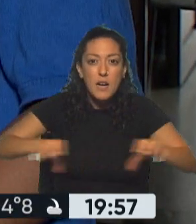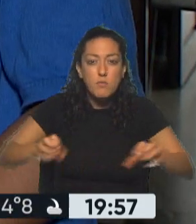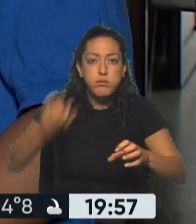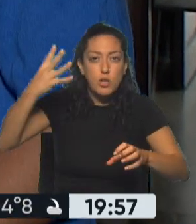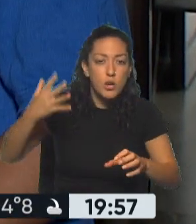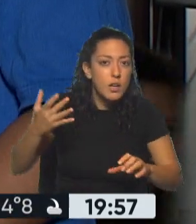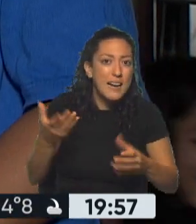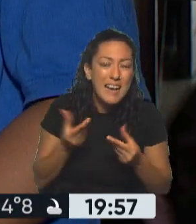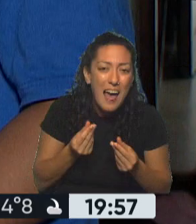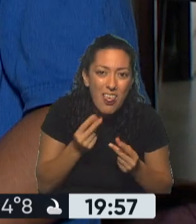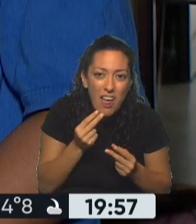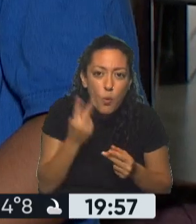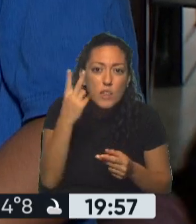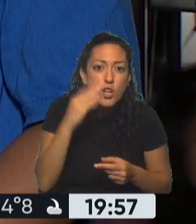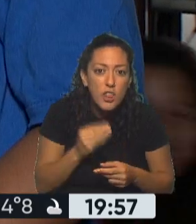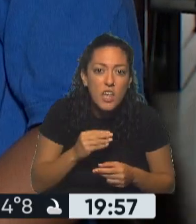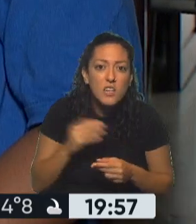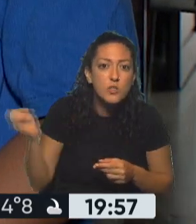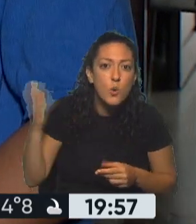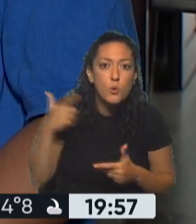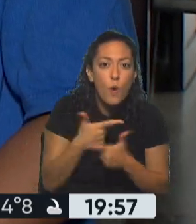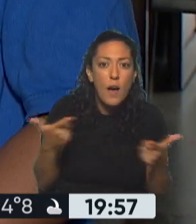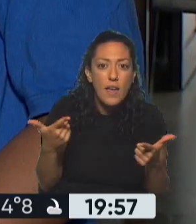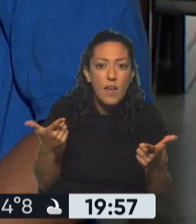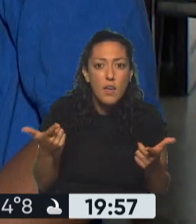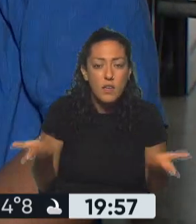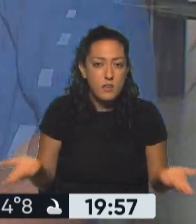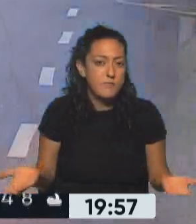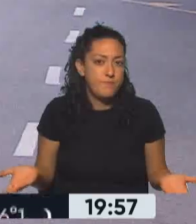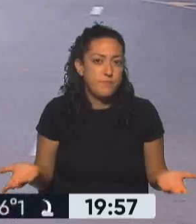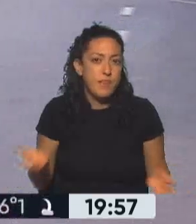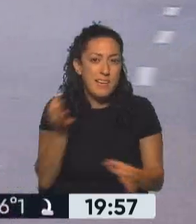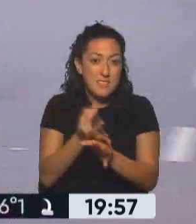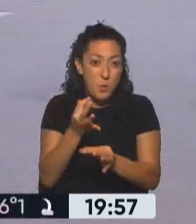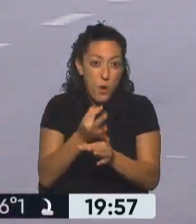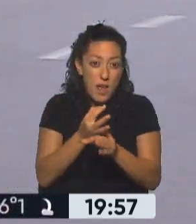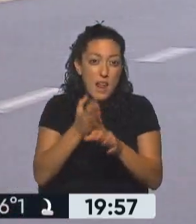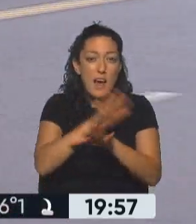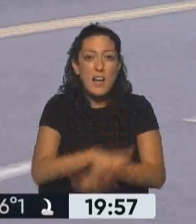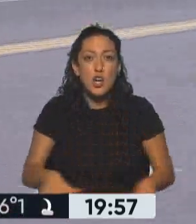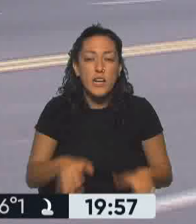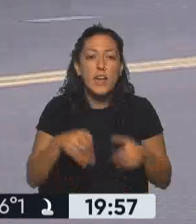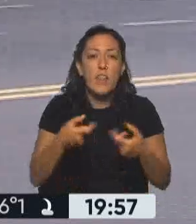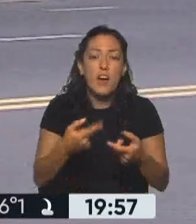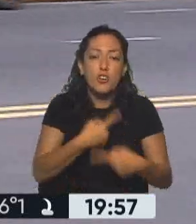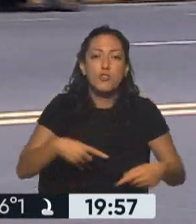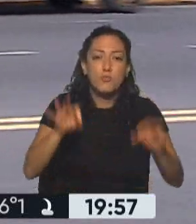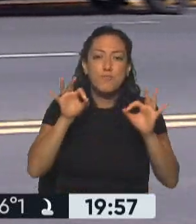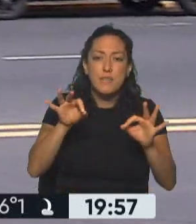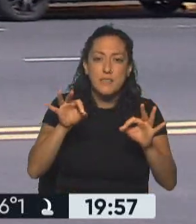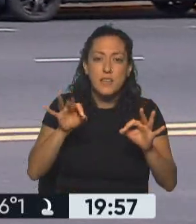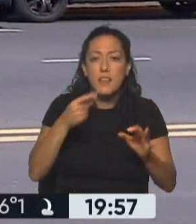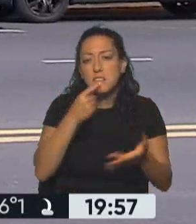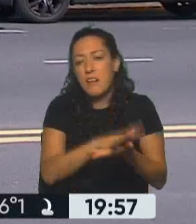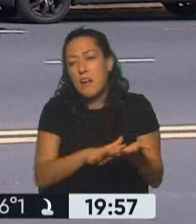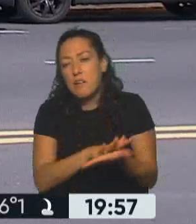generador. 4 días sin luz, ¿a vos te parece que estemos así? Un colegio que a los chicos le brinda todo. Nos dicen que es un arreglo,